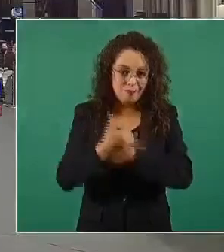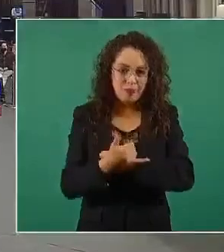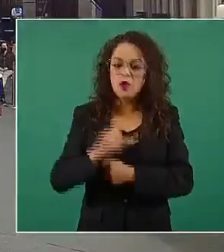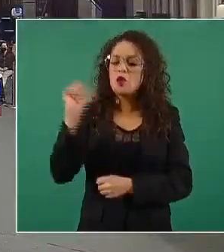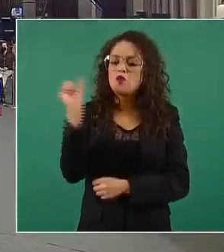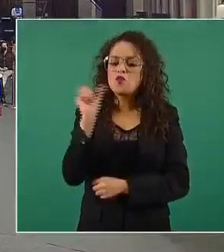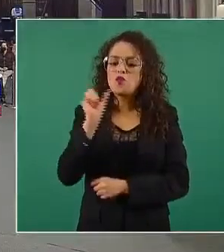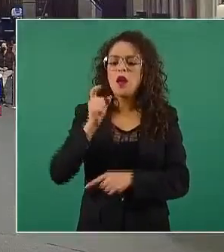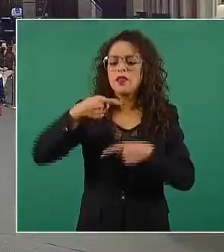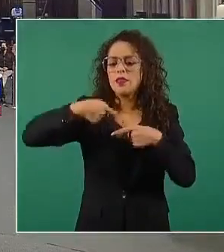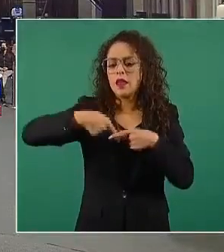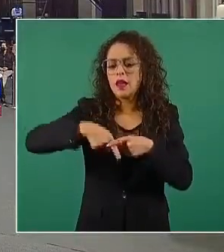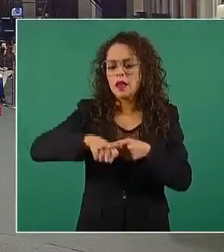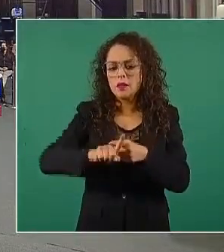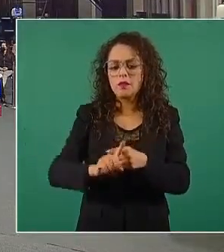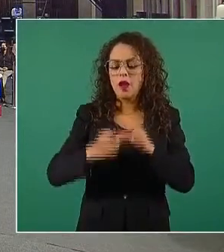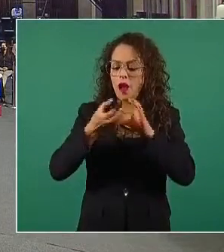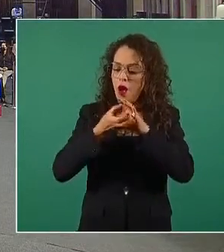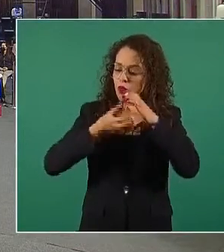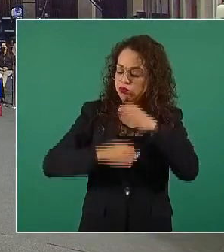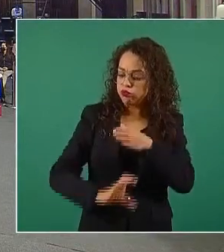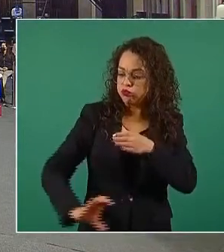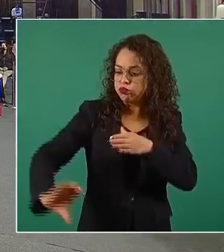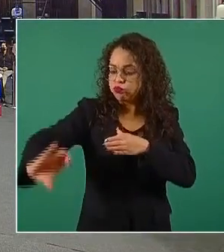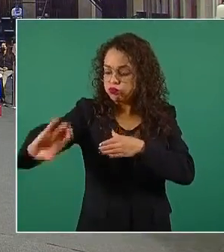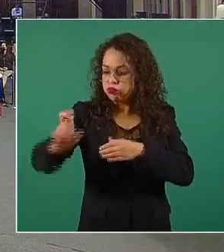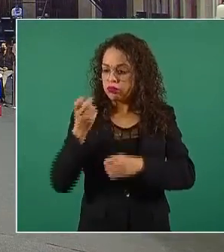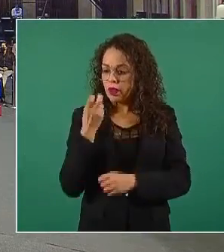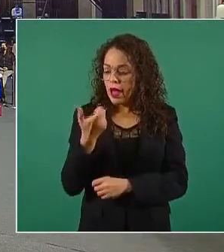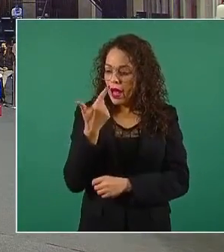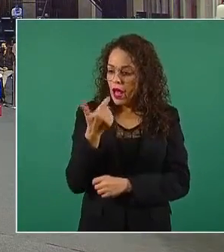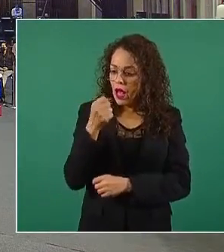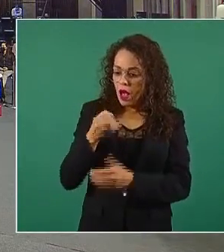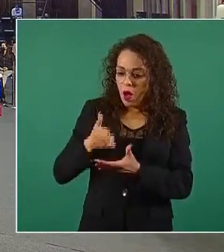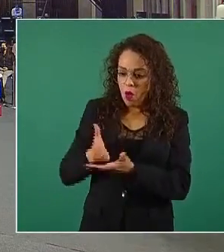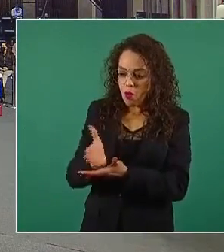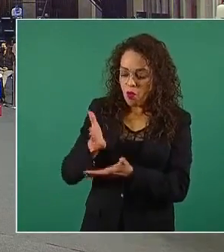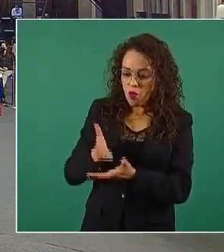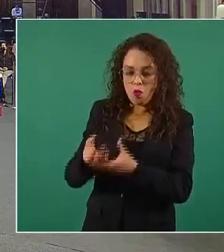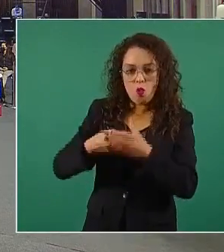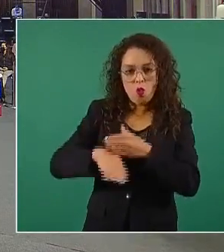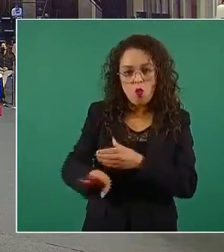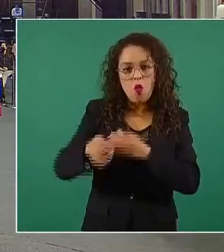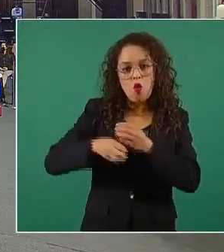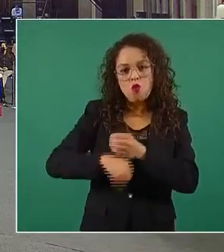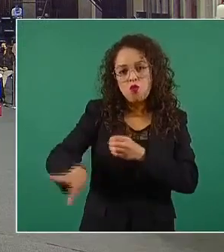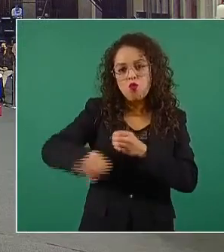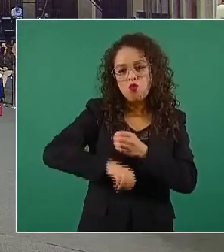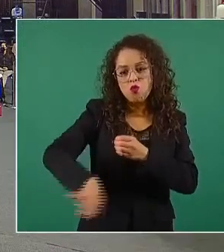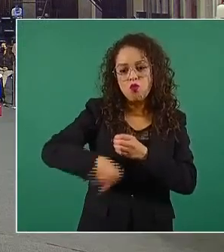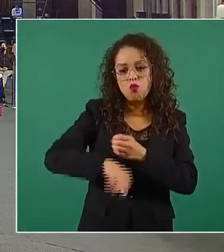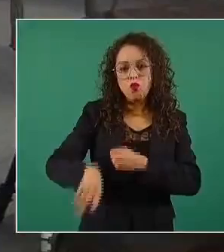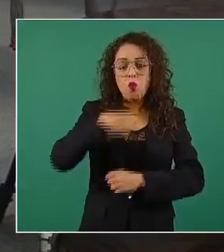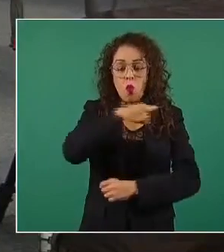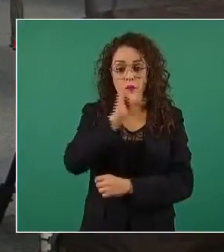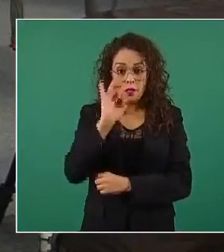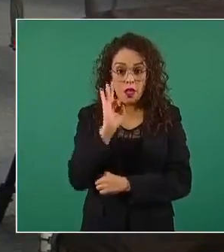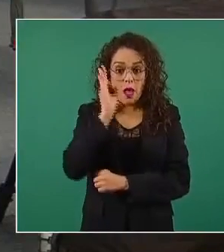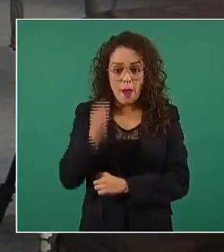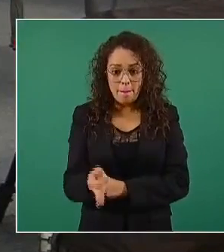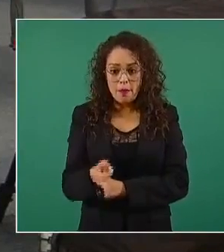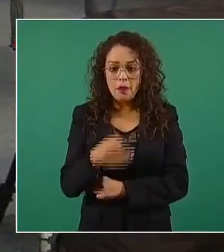la construcción del gasoducto para el cruce interoceánico de gas y si estaría usted dispuesto a reunirse